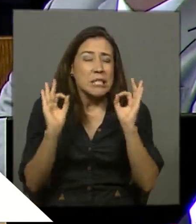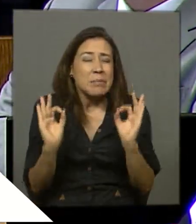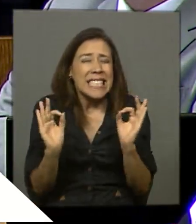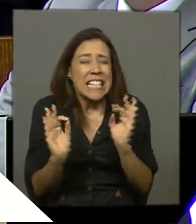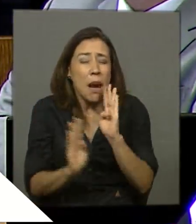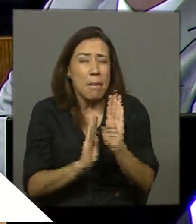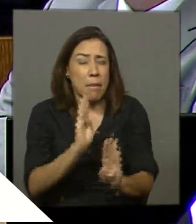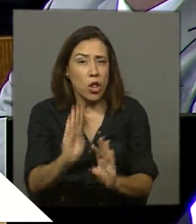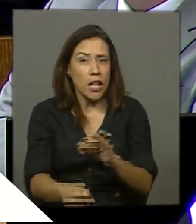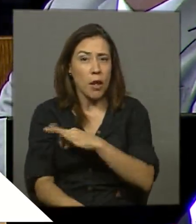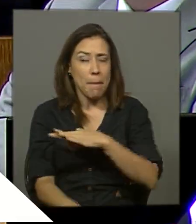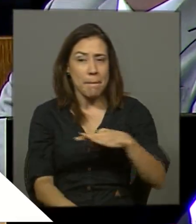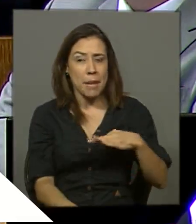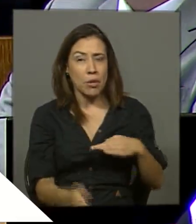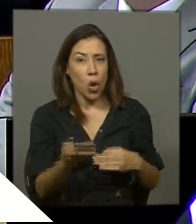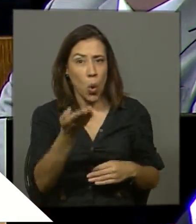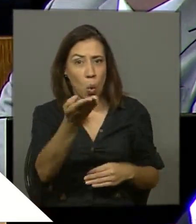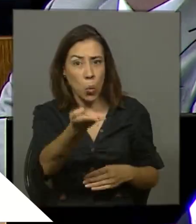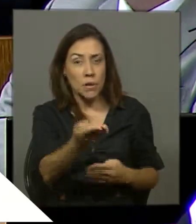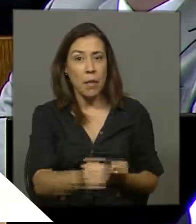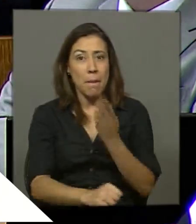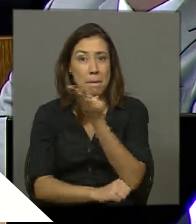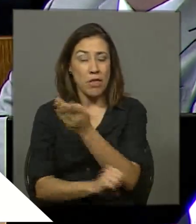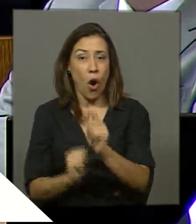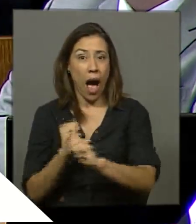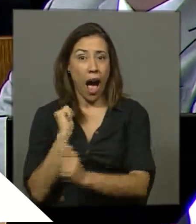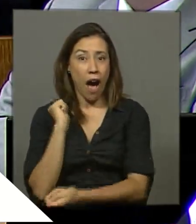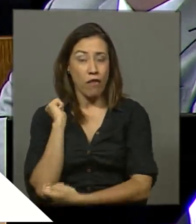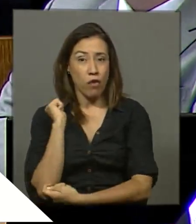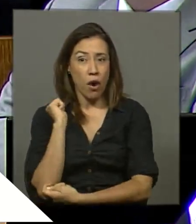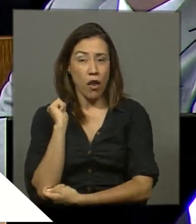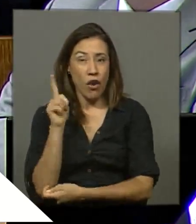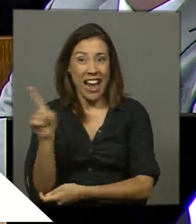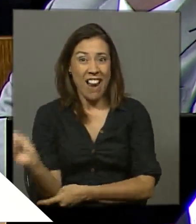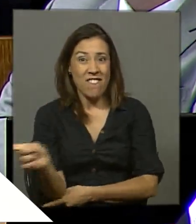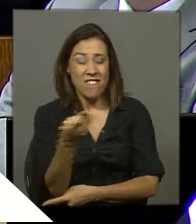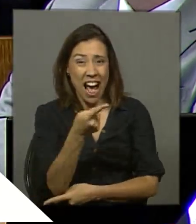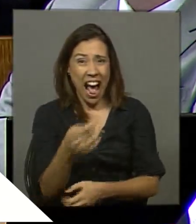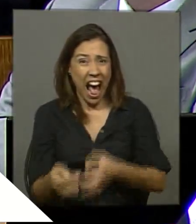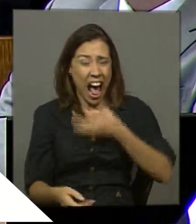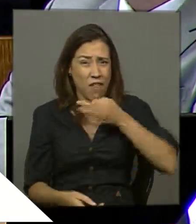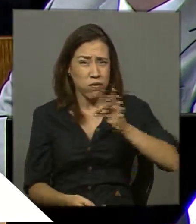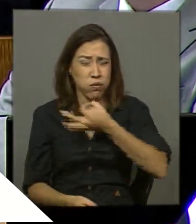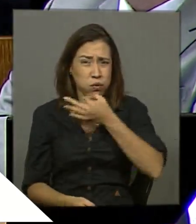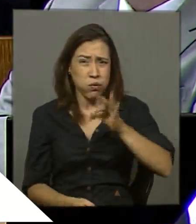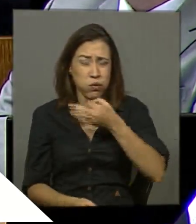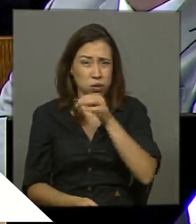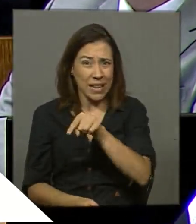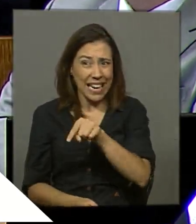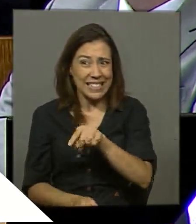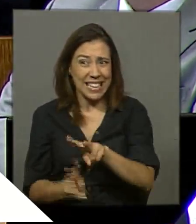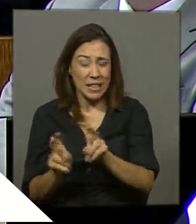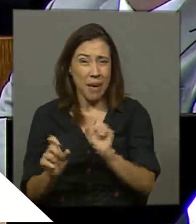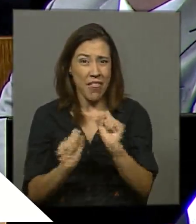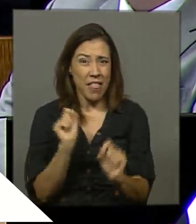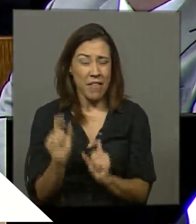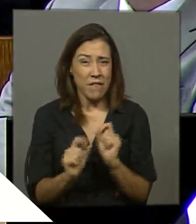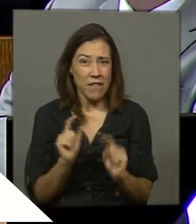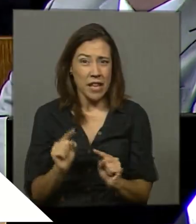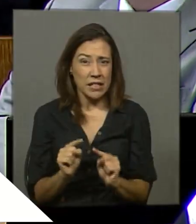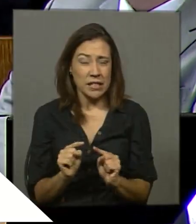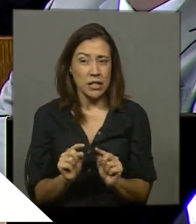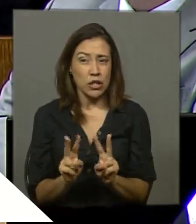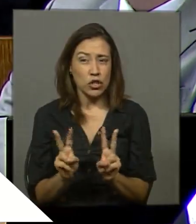protegida ministro usted le solicitó al abogado que fuese a dar esta declaración esta defensa